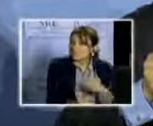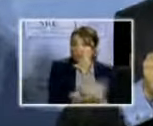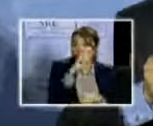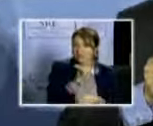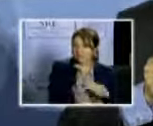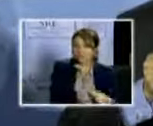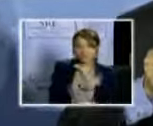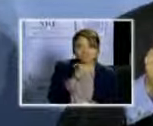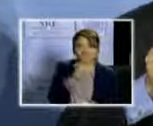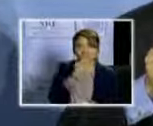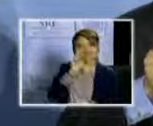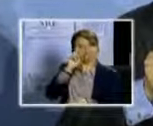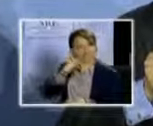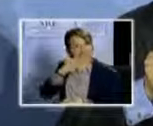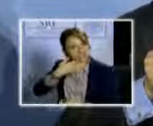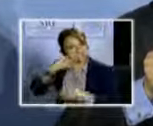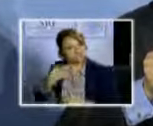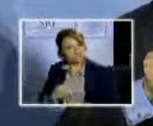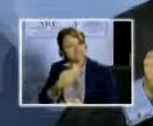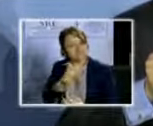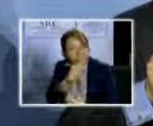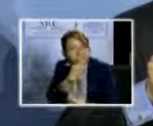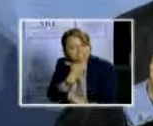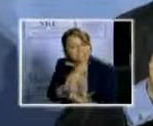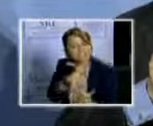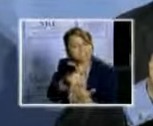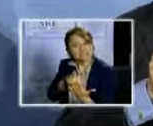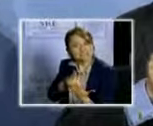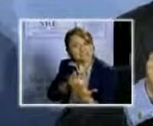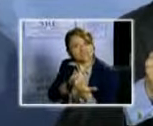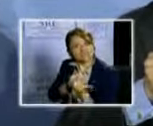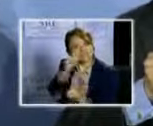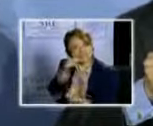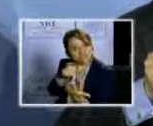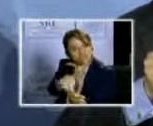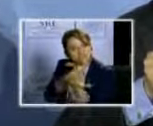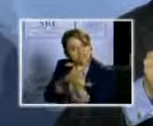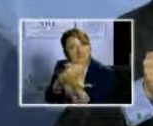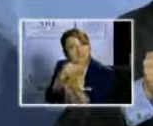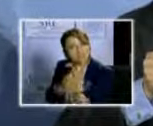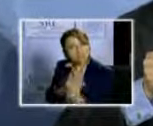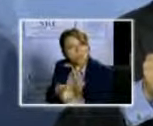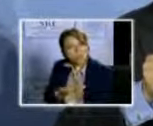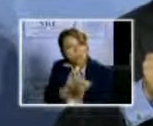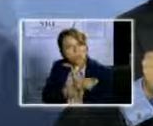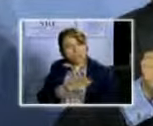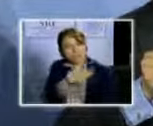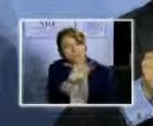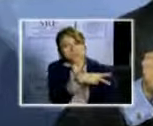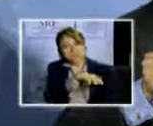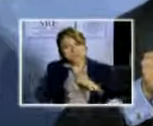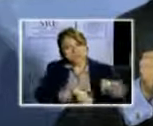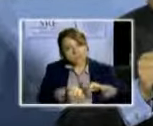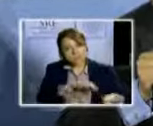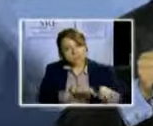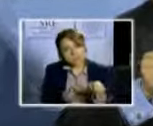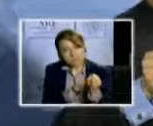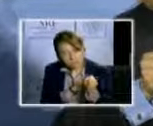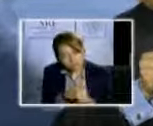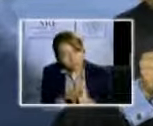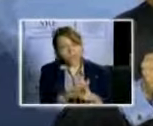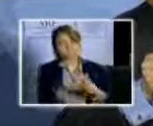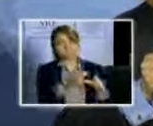Carta. Yo tendría un diagnóstico un poco más matizado. El Consejo de Seguridad sigue rindiendo